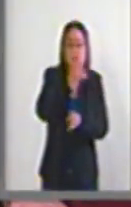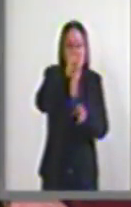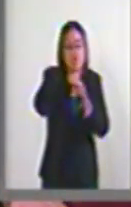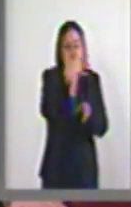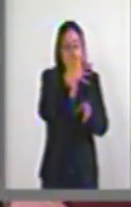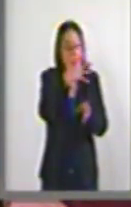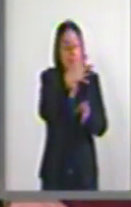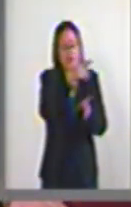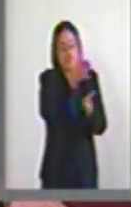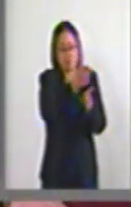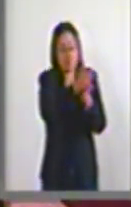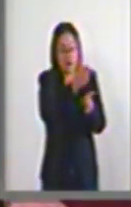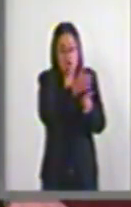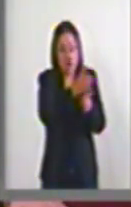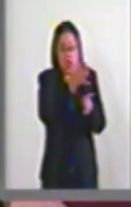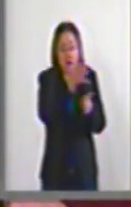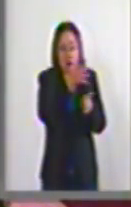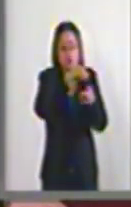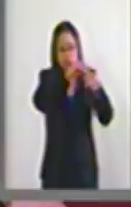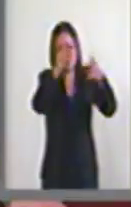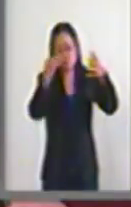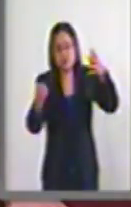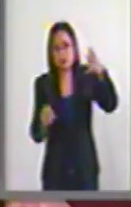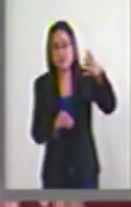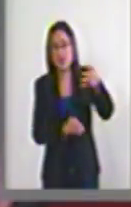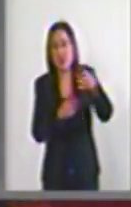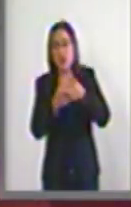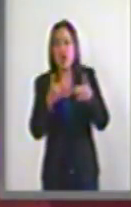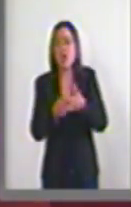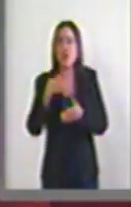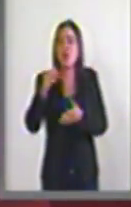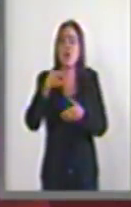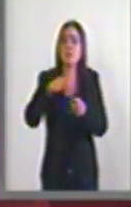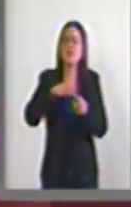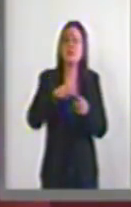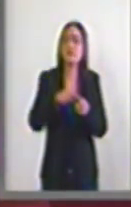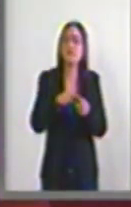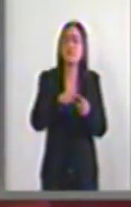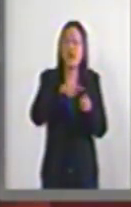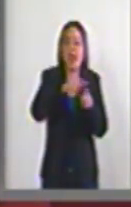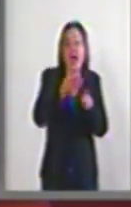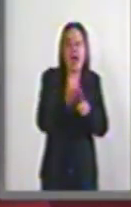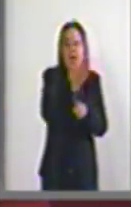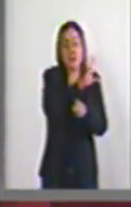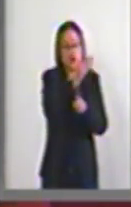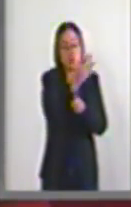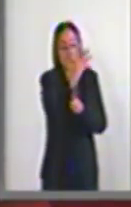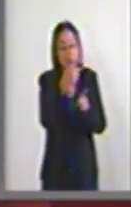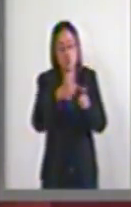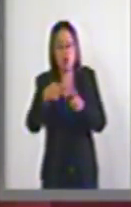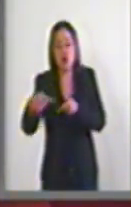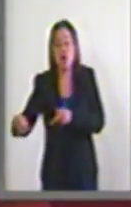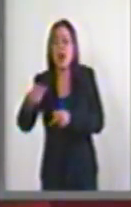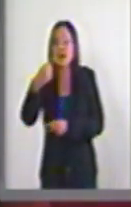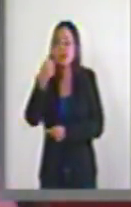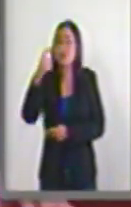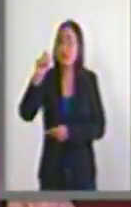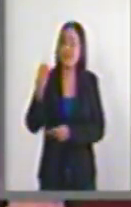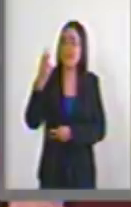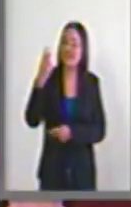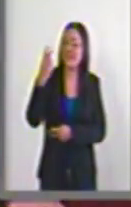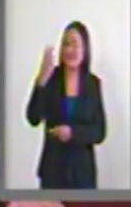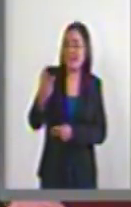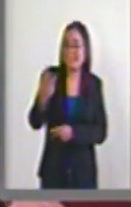2015, ubicándose en el lugar número 95 para pasar al lugar 123 de un listado